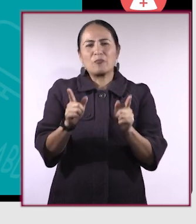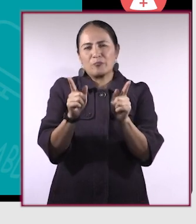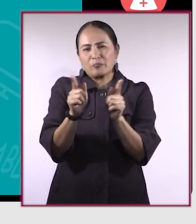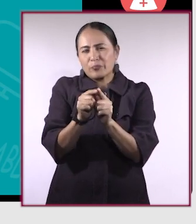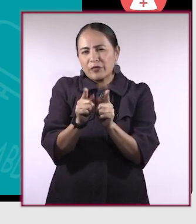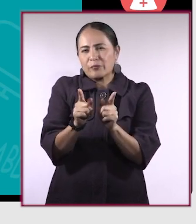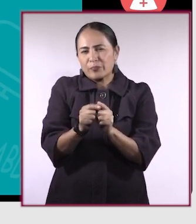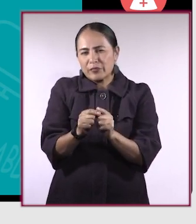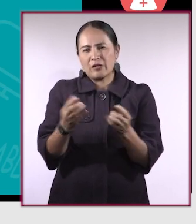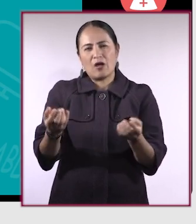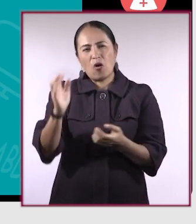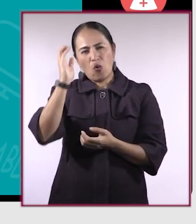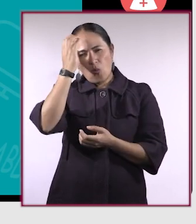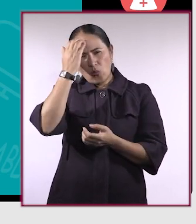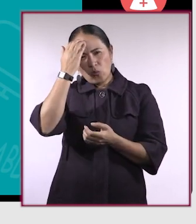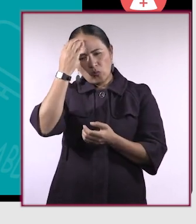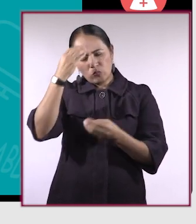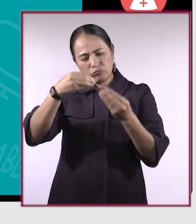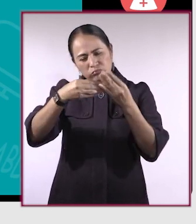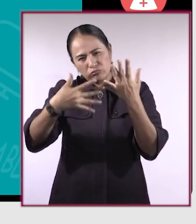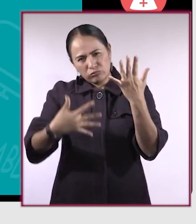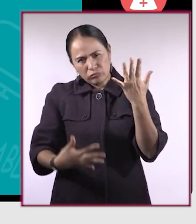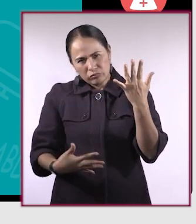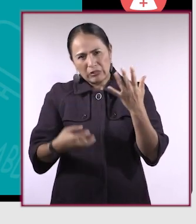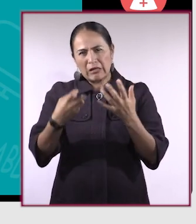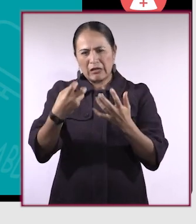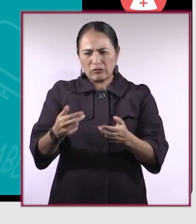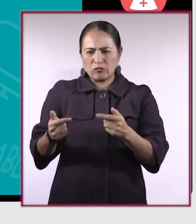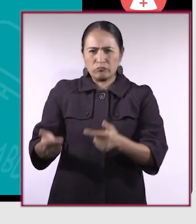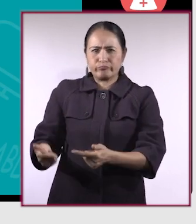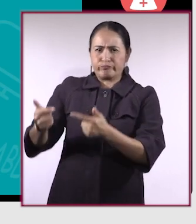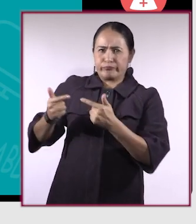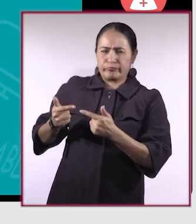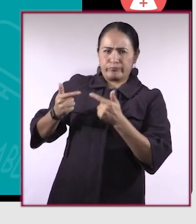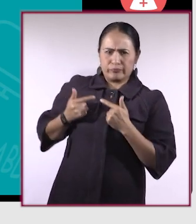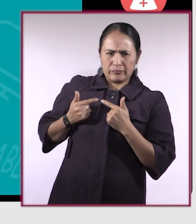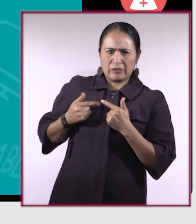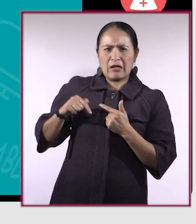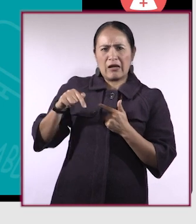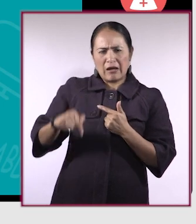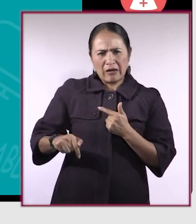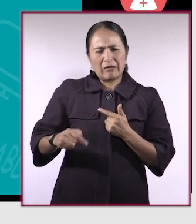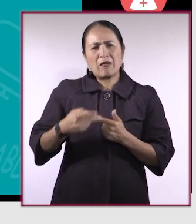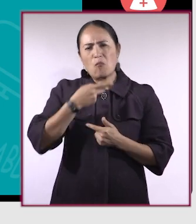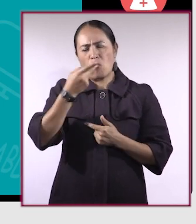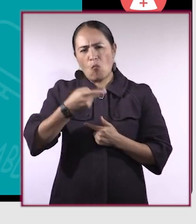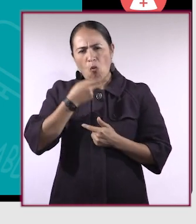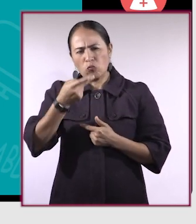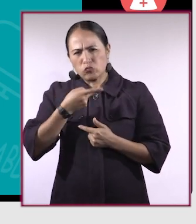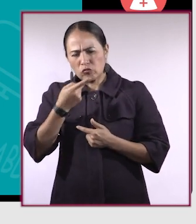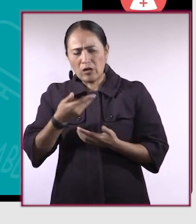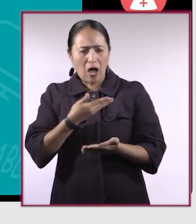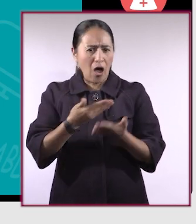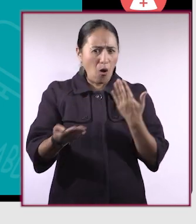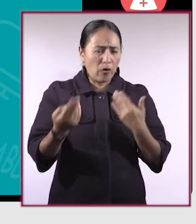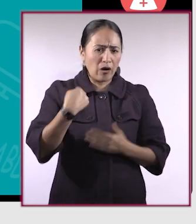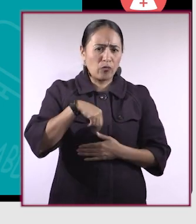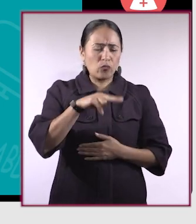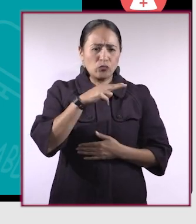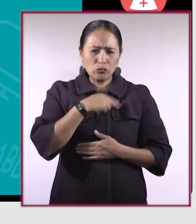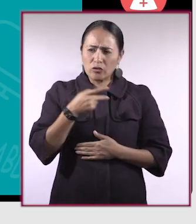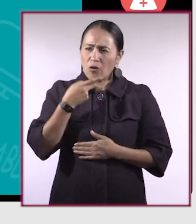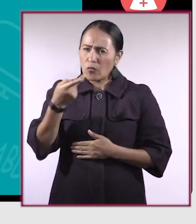aquellas leyendas, aquellos cuentos, aquellos conocimientos que nos han legado nuestros antepasados a través de la tradición